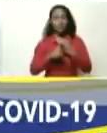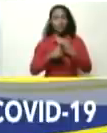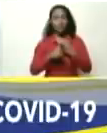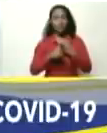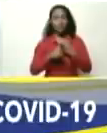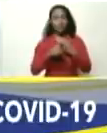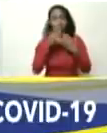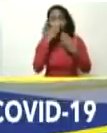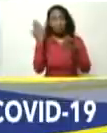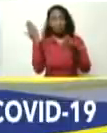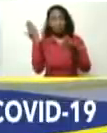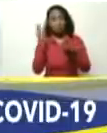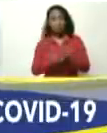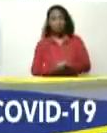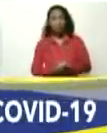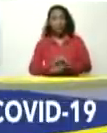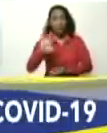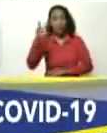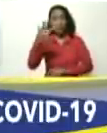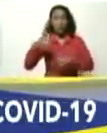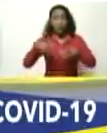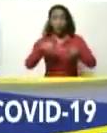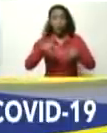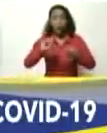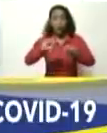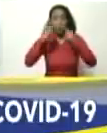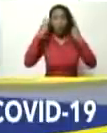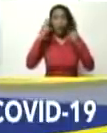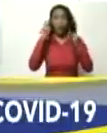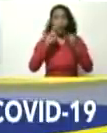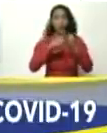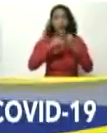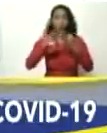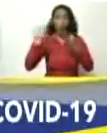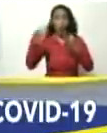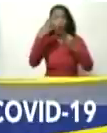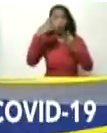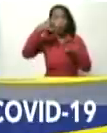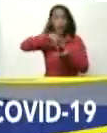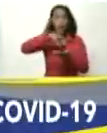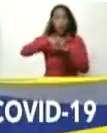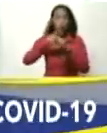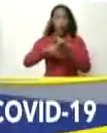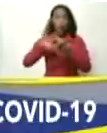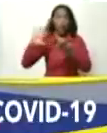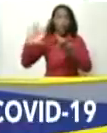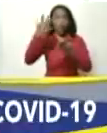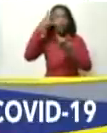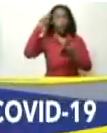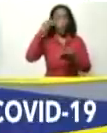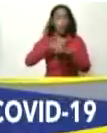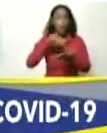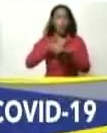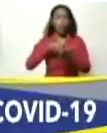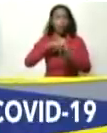¿Qué tal? Tercer lugar, La Guaira. Cuarto, Carabobo. Quinto, Miranda.